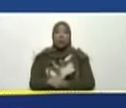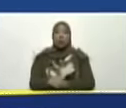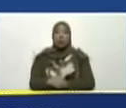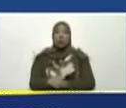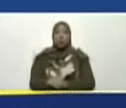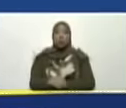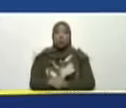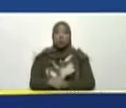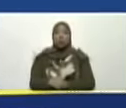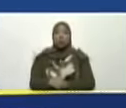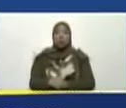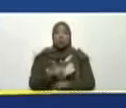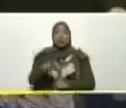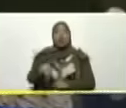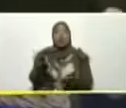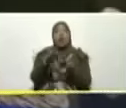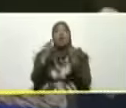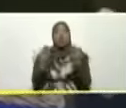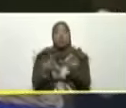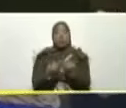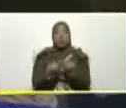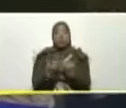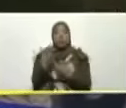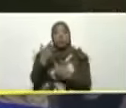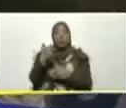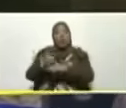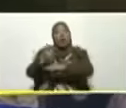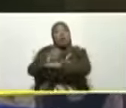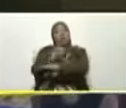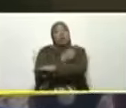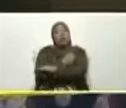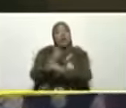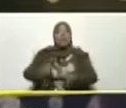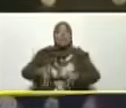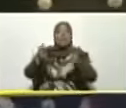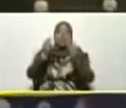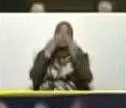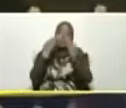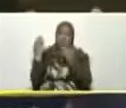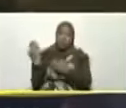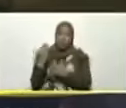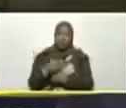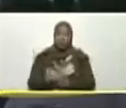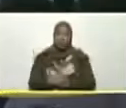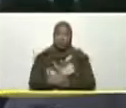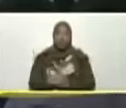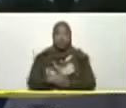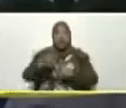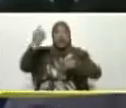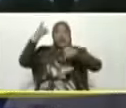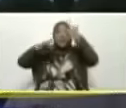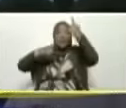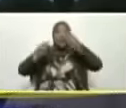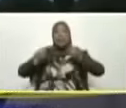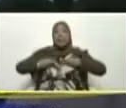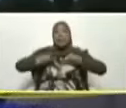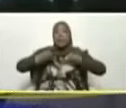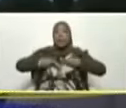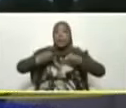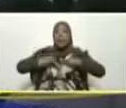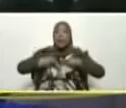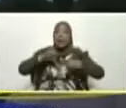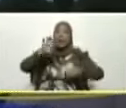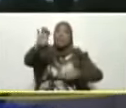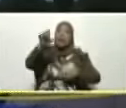ustedes, a sus familiares y autorizados, teniente coronel. Adelante. Chávez vive. La patria sigue.